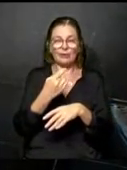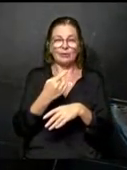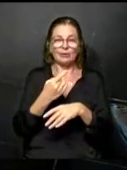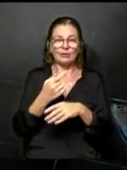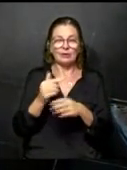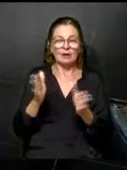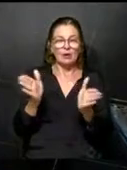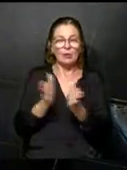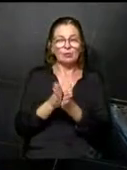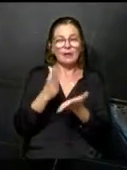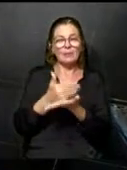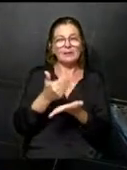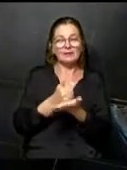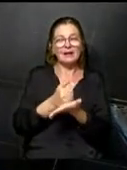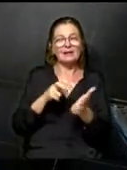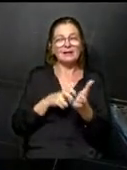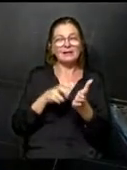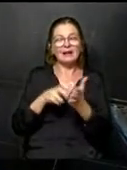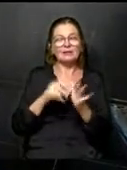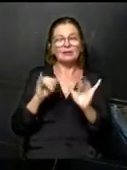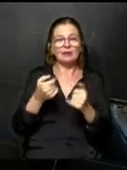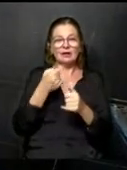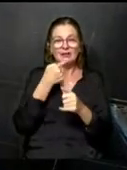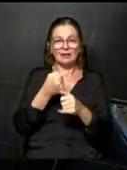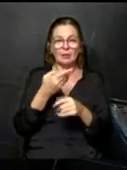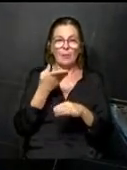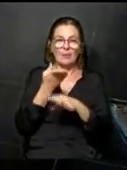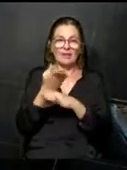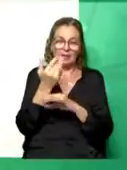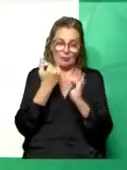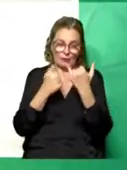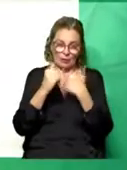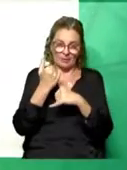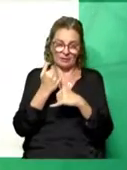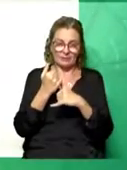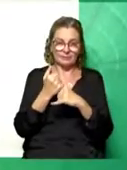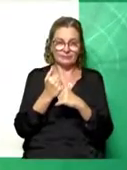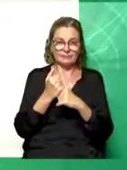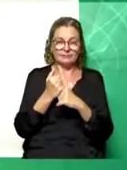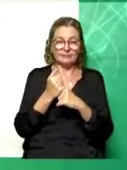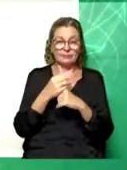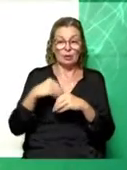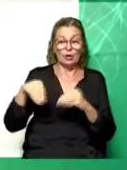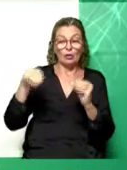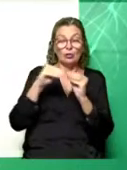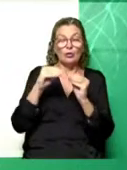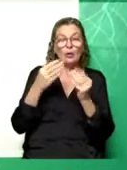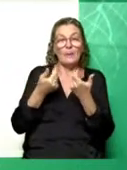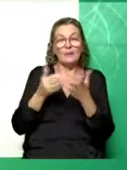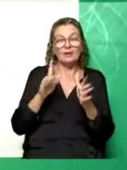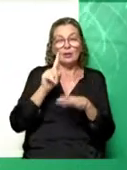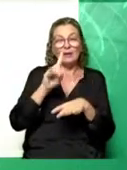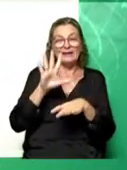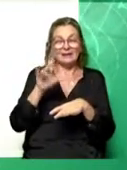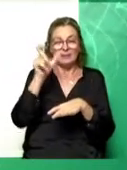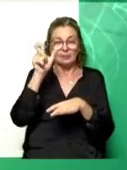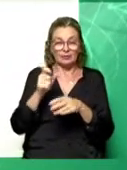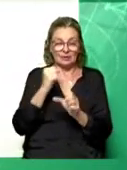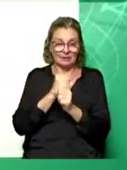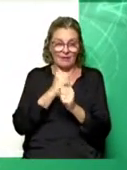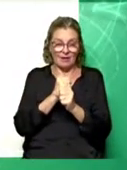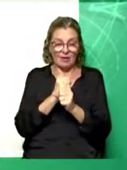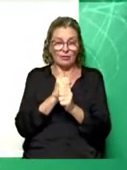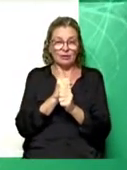Junta Departamental de Salto, ya se anunció que se hará un pedido de informes. Todo comenzó con 15 operarios, de los